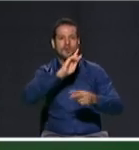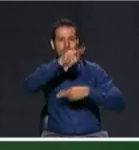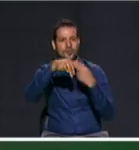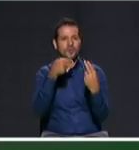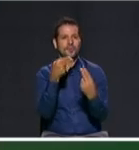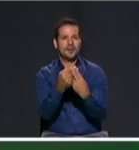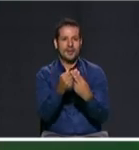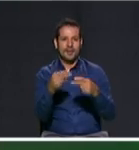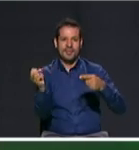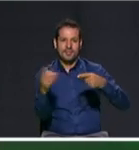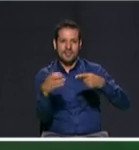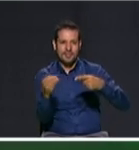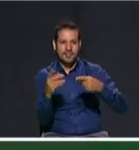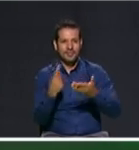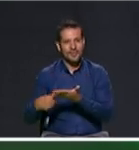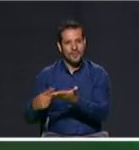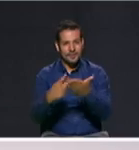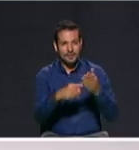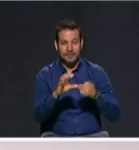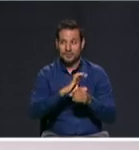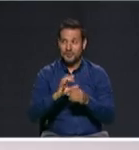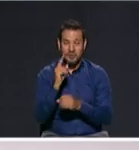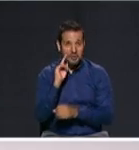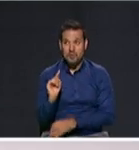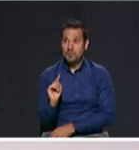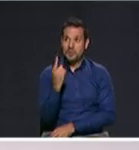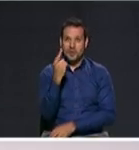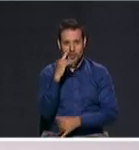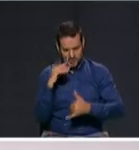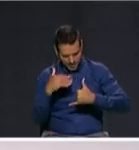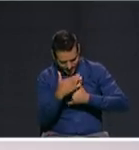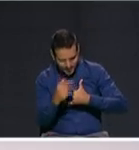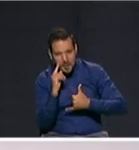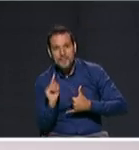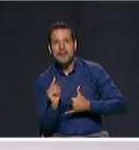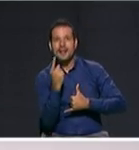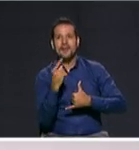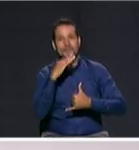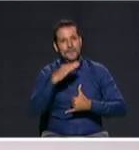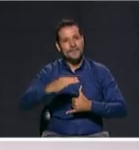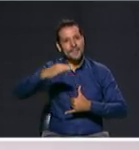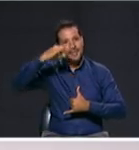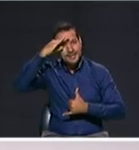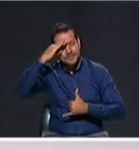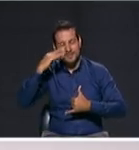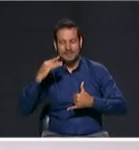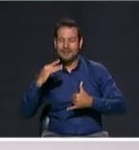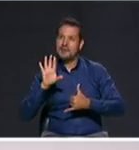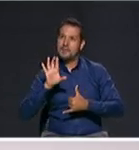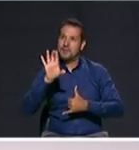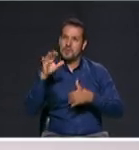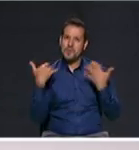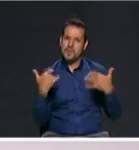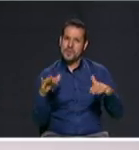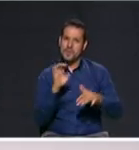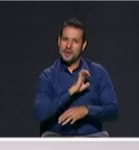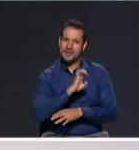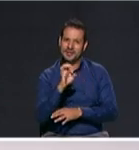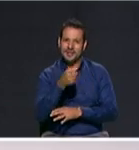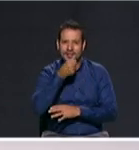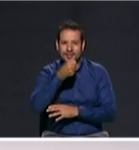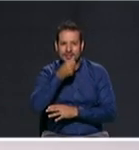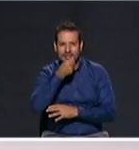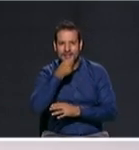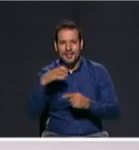uno a nivel nacional es decir estamos en el primer lugar no sólo en medellín sino también en el país y eso es una muy buena noticia numeral debate